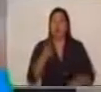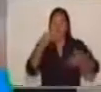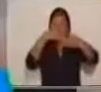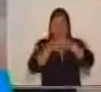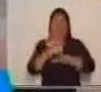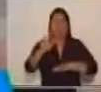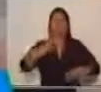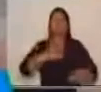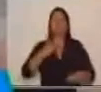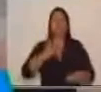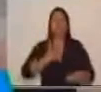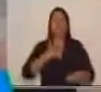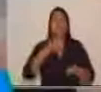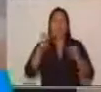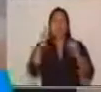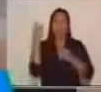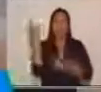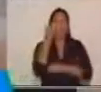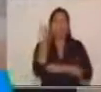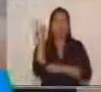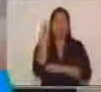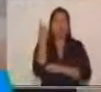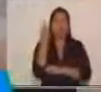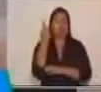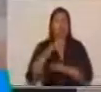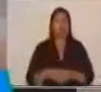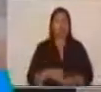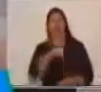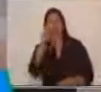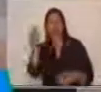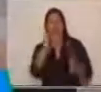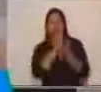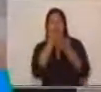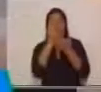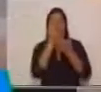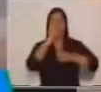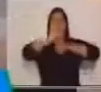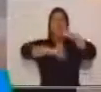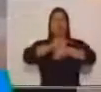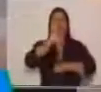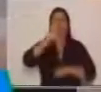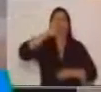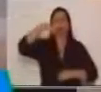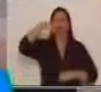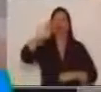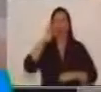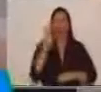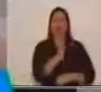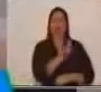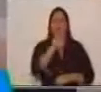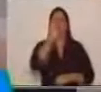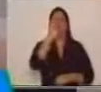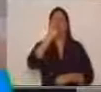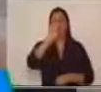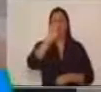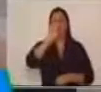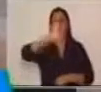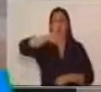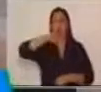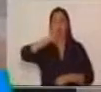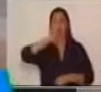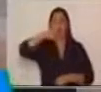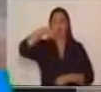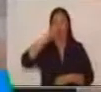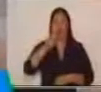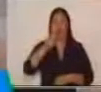sentimientos, es parte fundamental. Fuente Ovejuna, una obra también dentro del Renacimiento, escrita por parte de